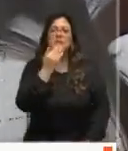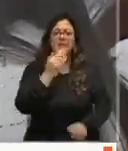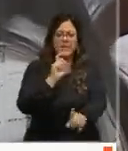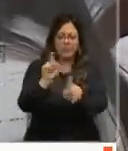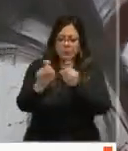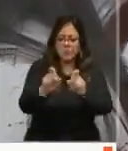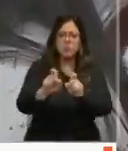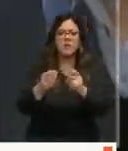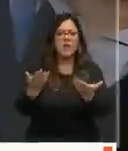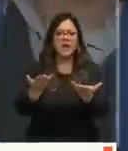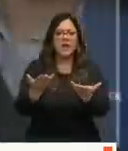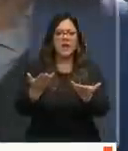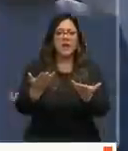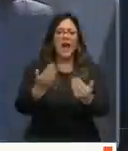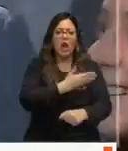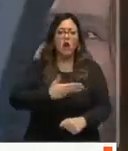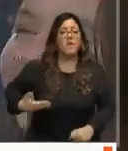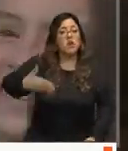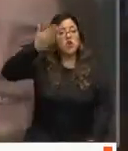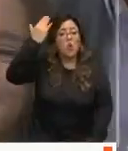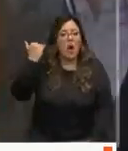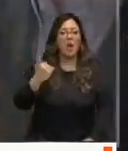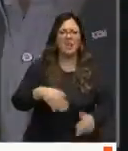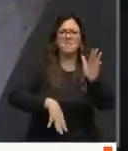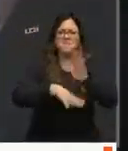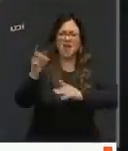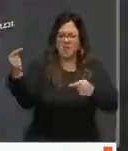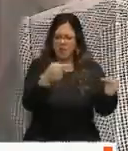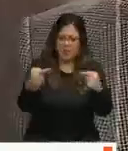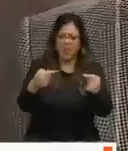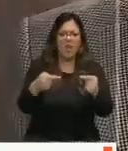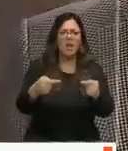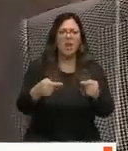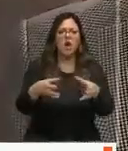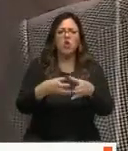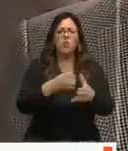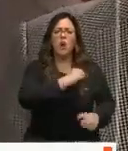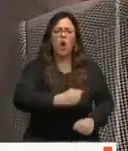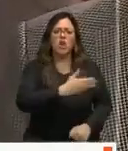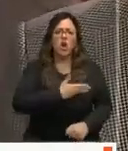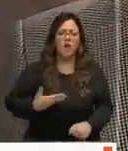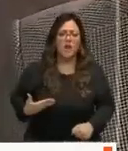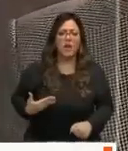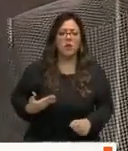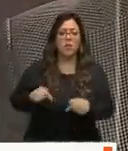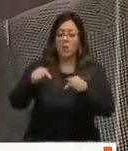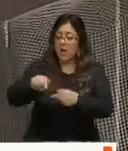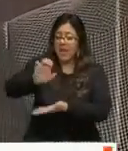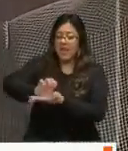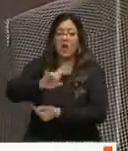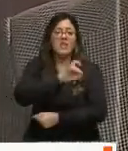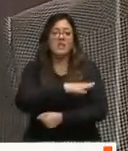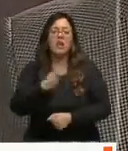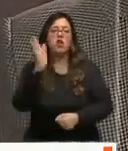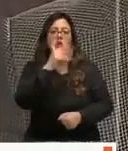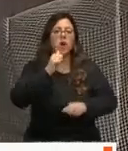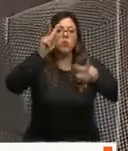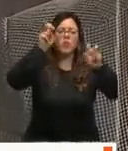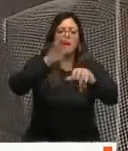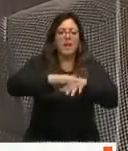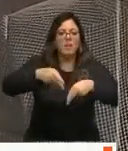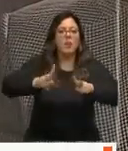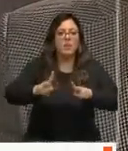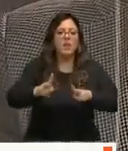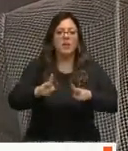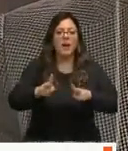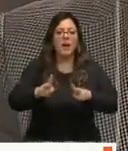a la administración anterior agudizaron la tensión con la oposición. El Estado de Chile no tiene una estructura que permita o que